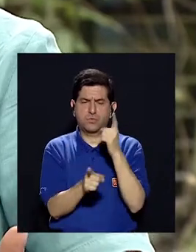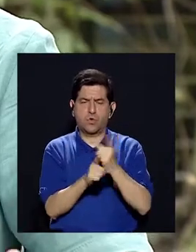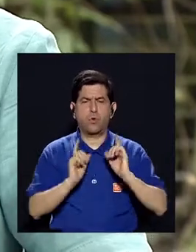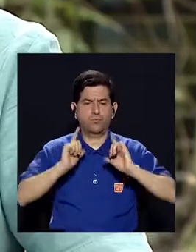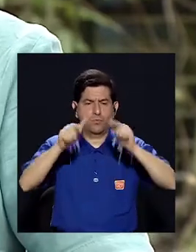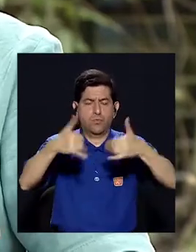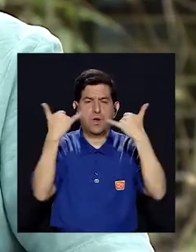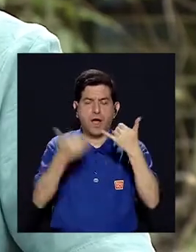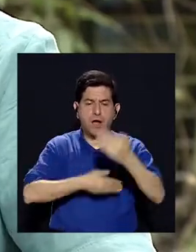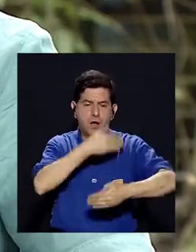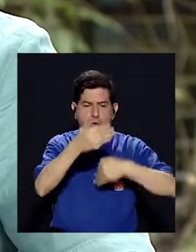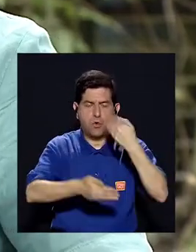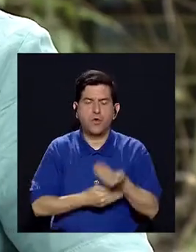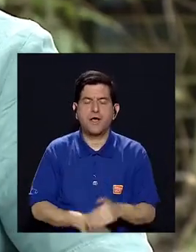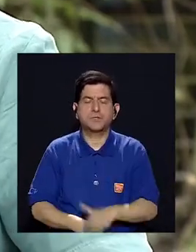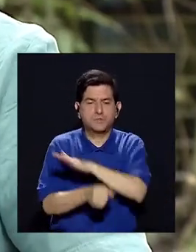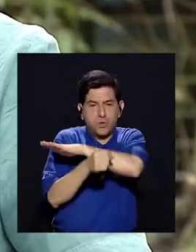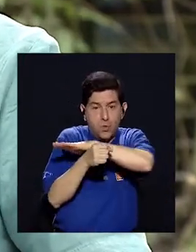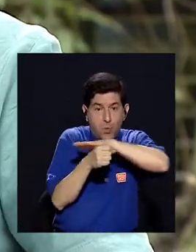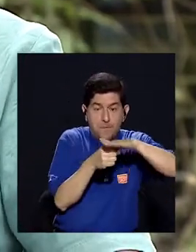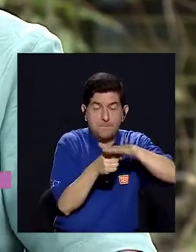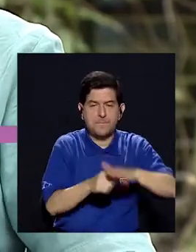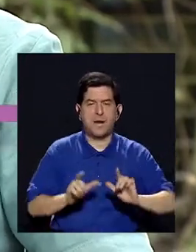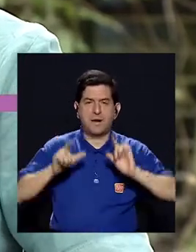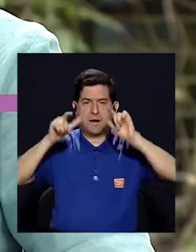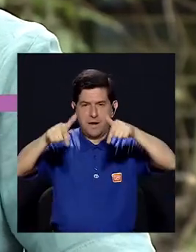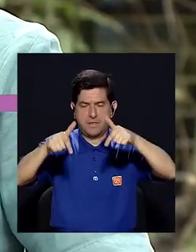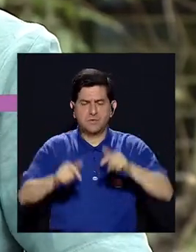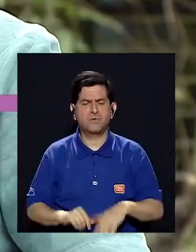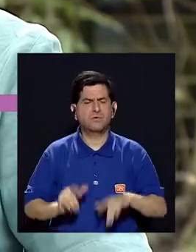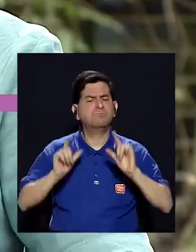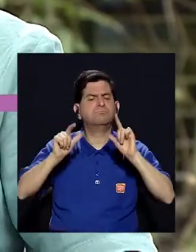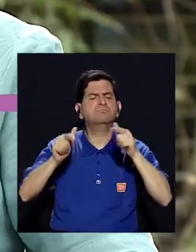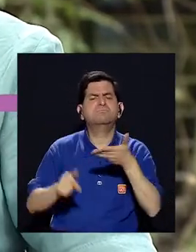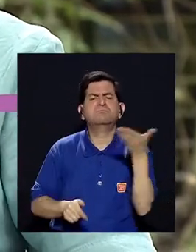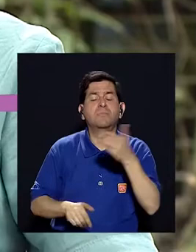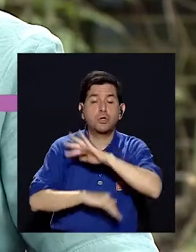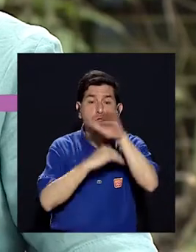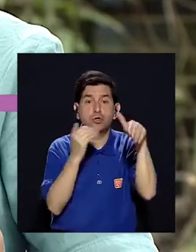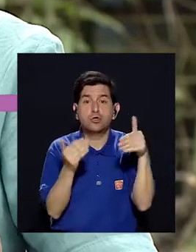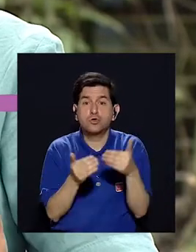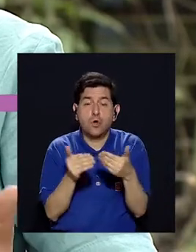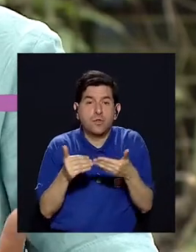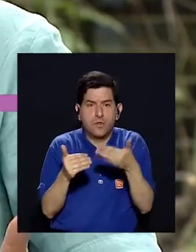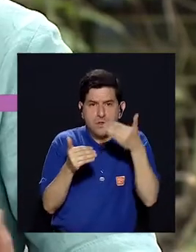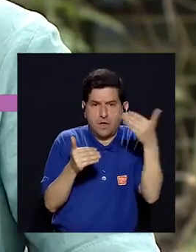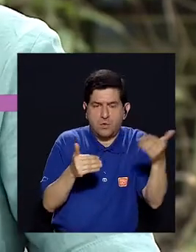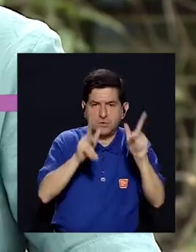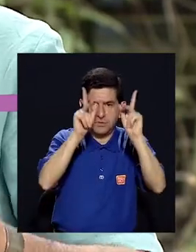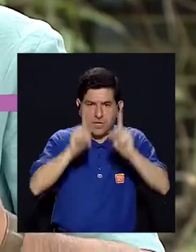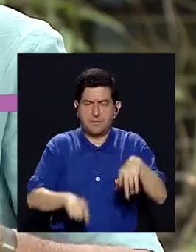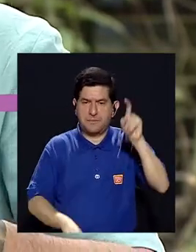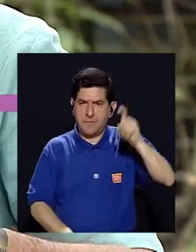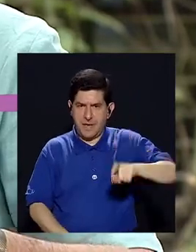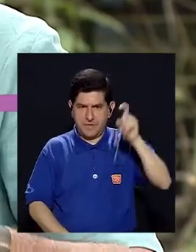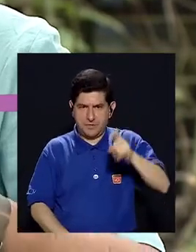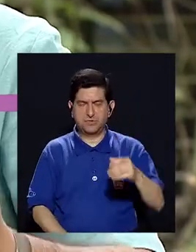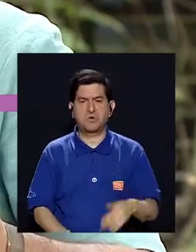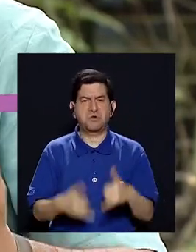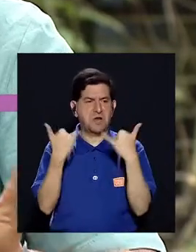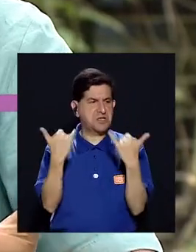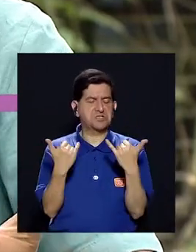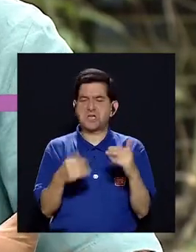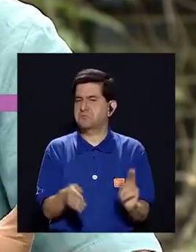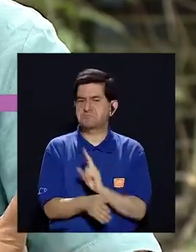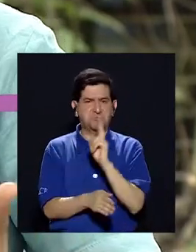de desechos a una gestión integral de residuos, viendo residuo como todo aquel objeto del cual la persona que lo necesita, lo